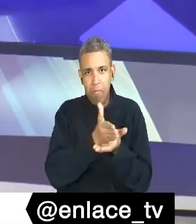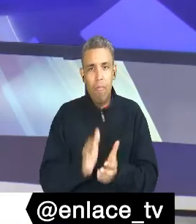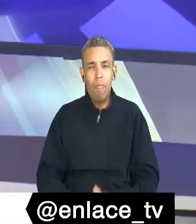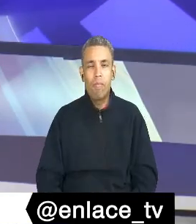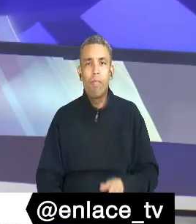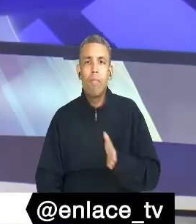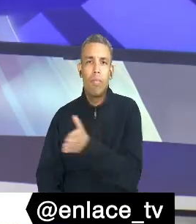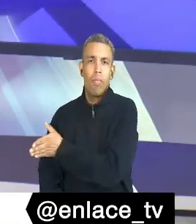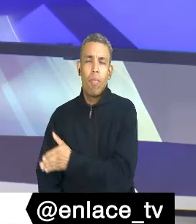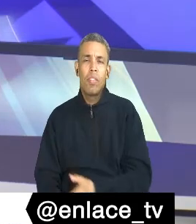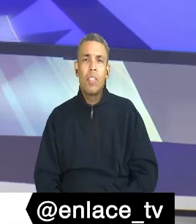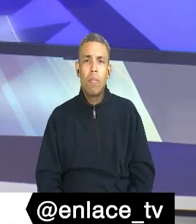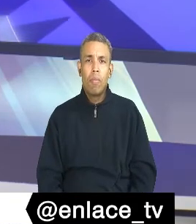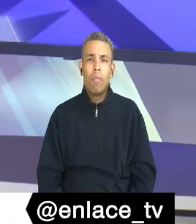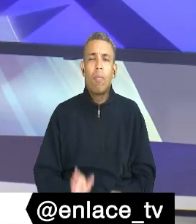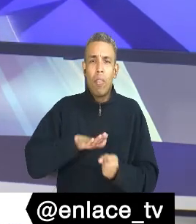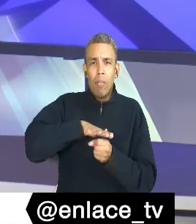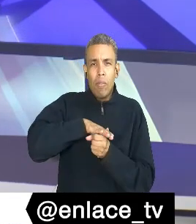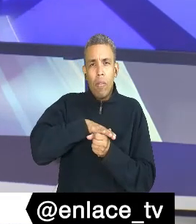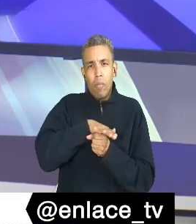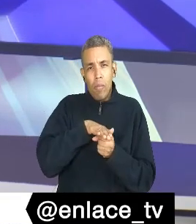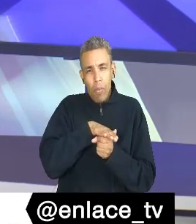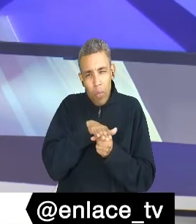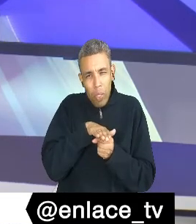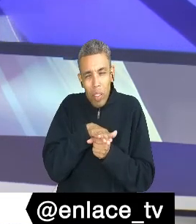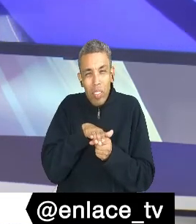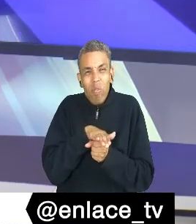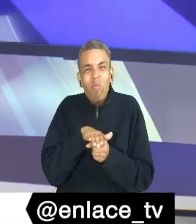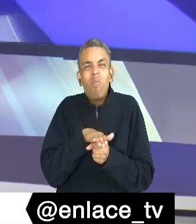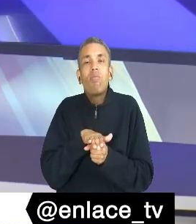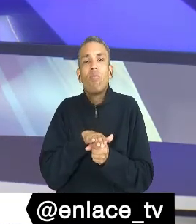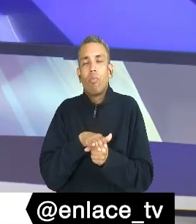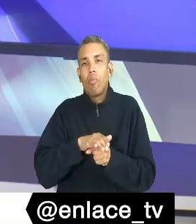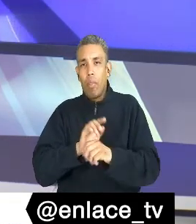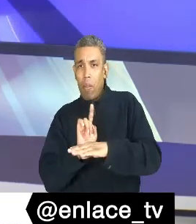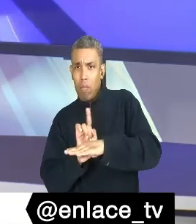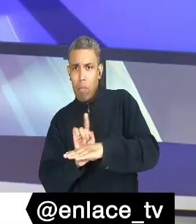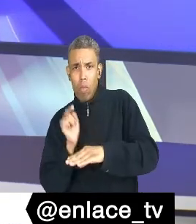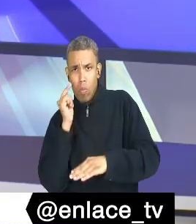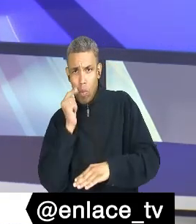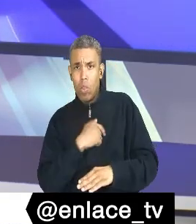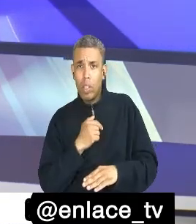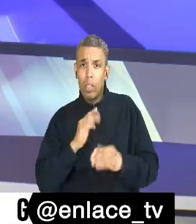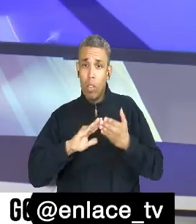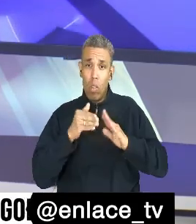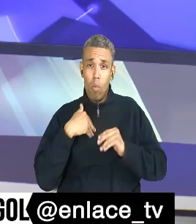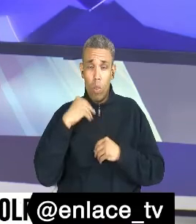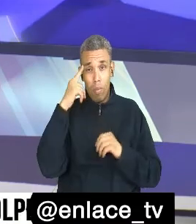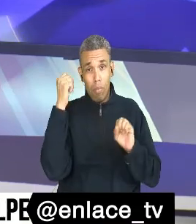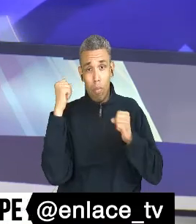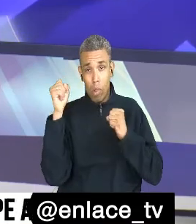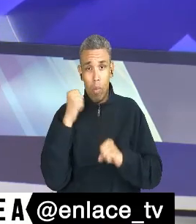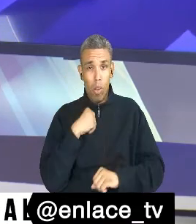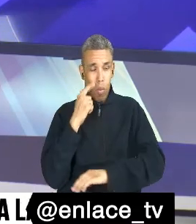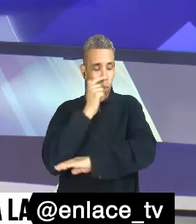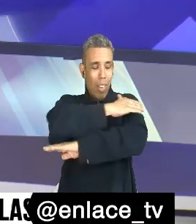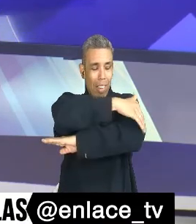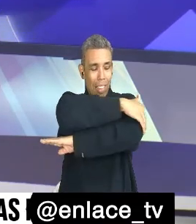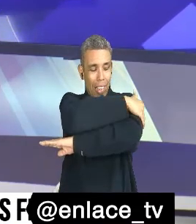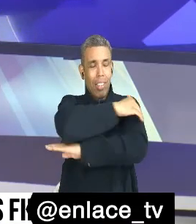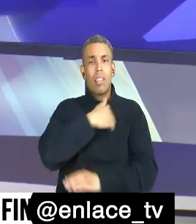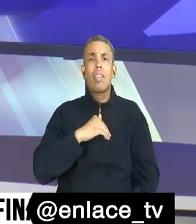Preocupados, así se encuentran los habitantes de la calle 71 del barrio La Floresta, en la Comuna 3. El deterioro en la estructura de un poste de